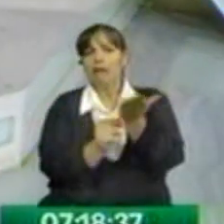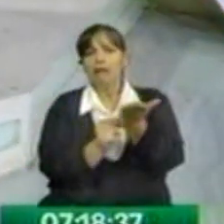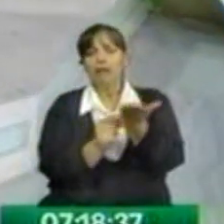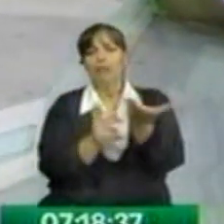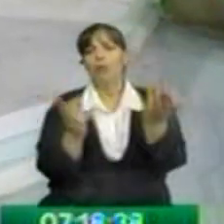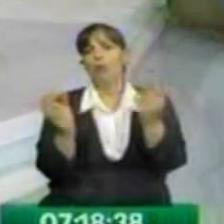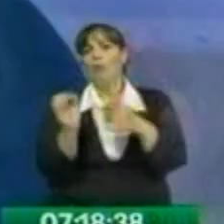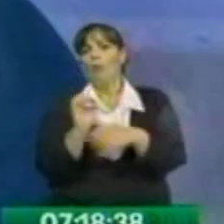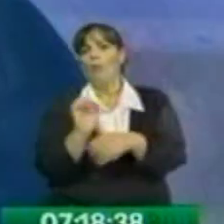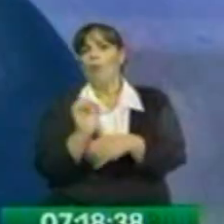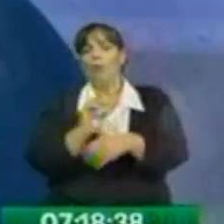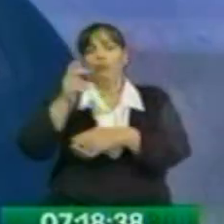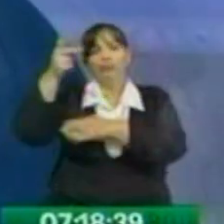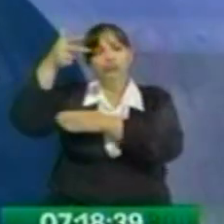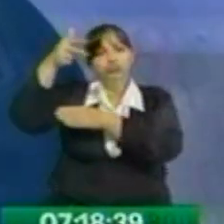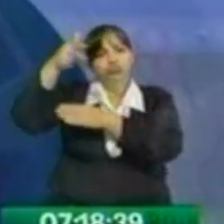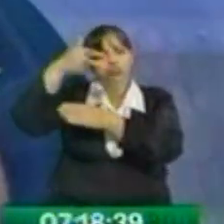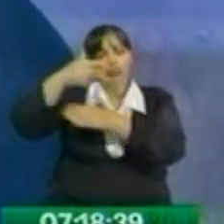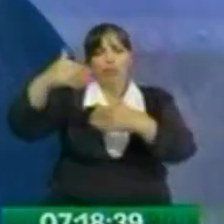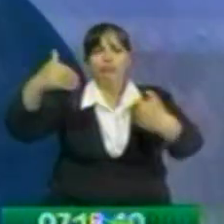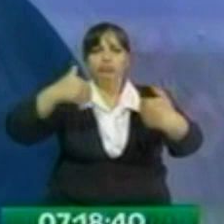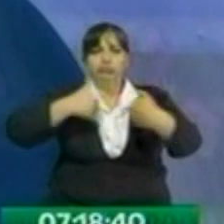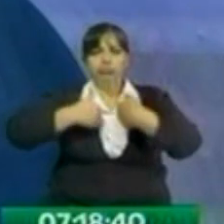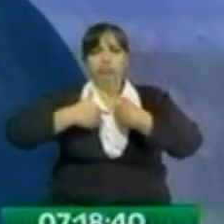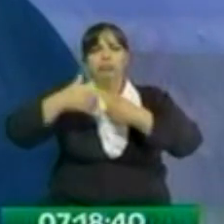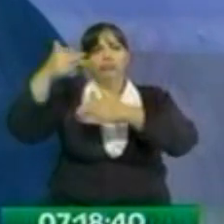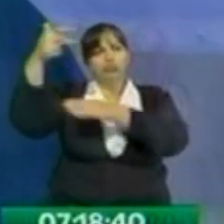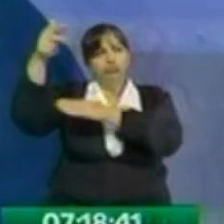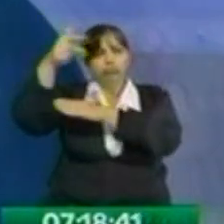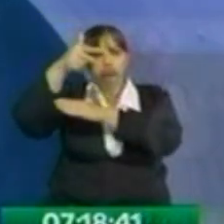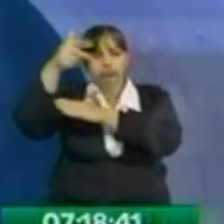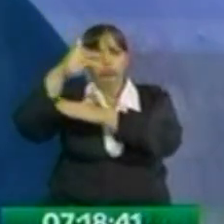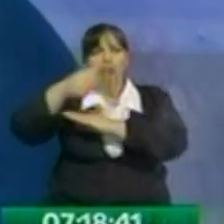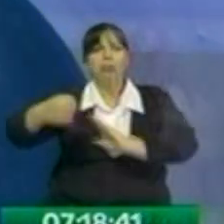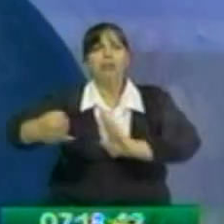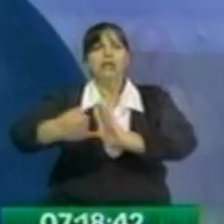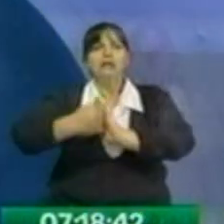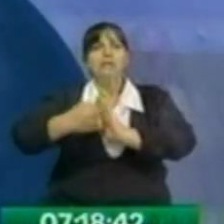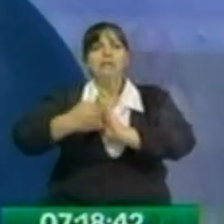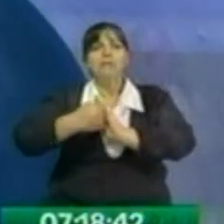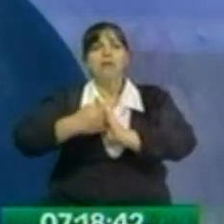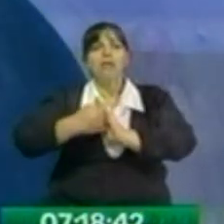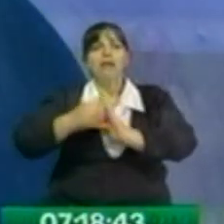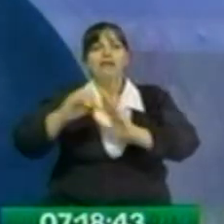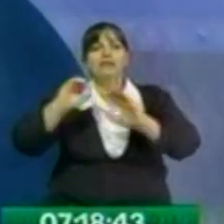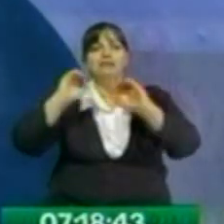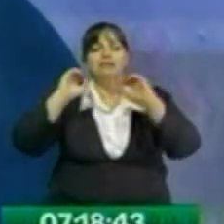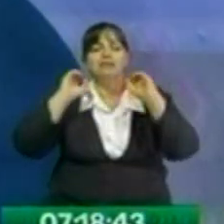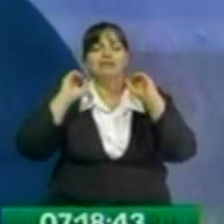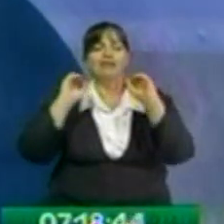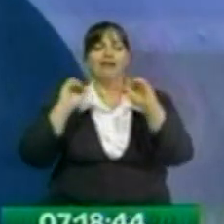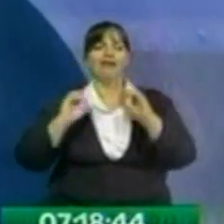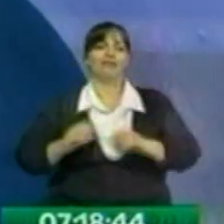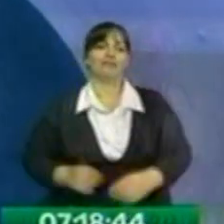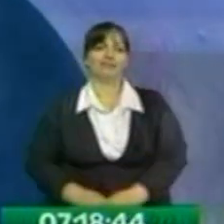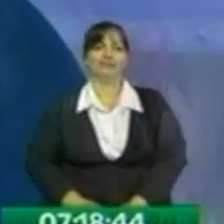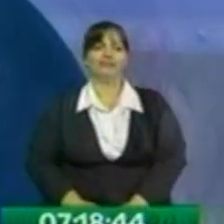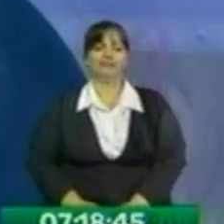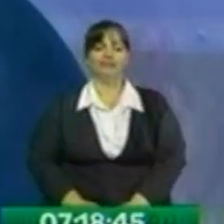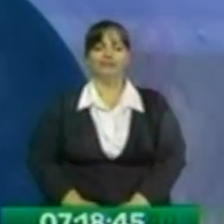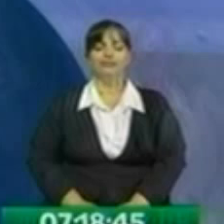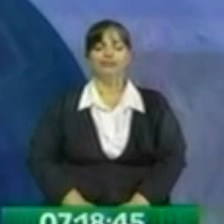etcétera, graban IVA cero, dinamizando al sector y además visibilizándolo, logrando